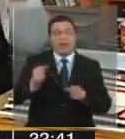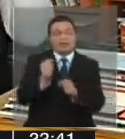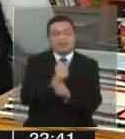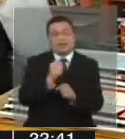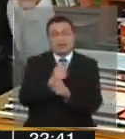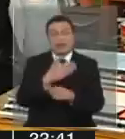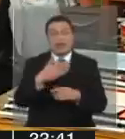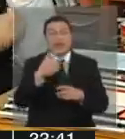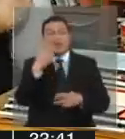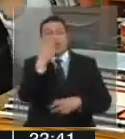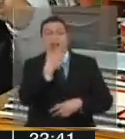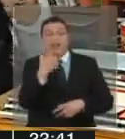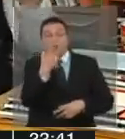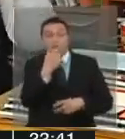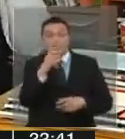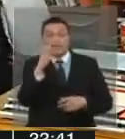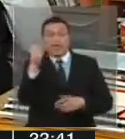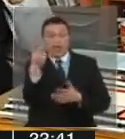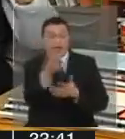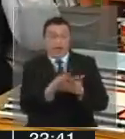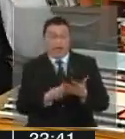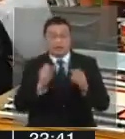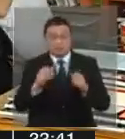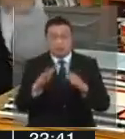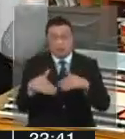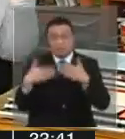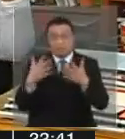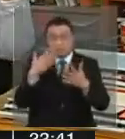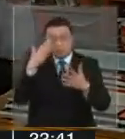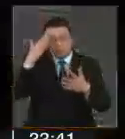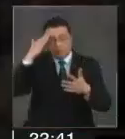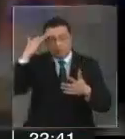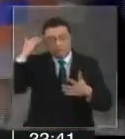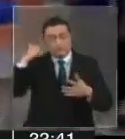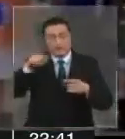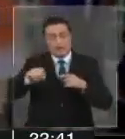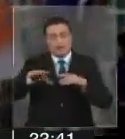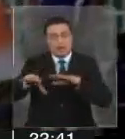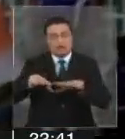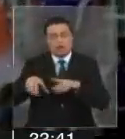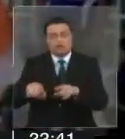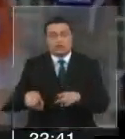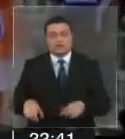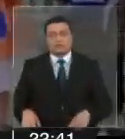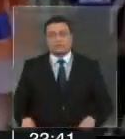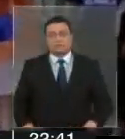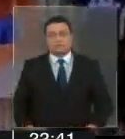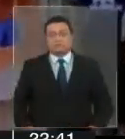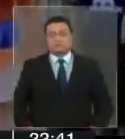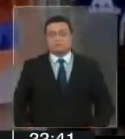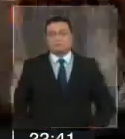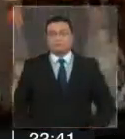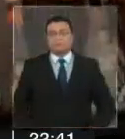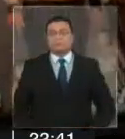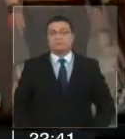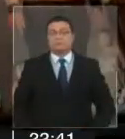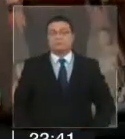lenguaje artístico se pone al servicio de reflexionar sobre estas cosas. En un